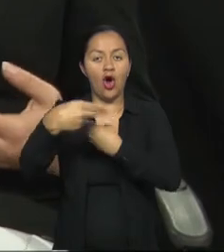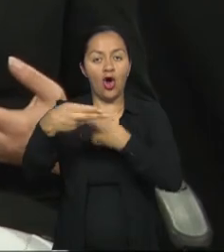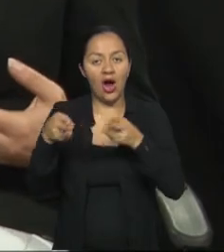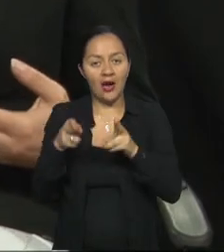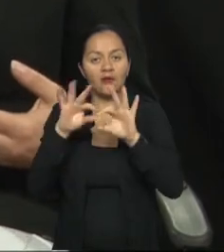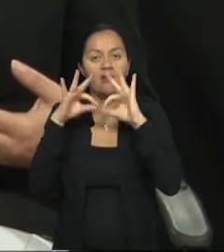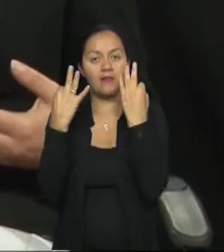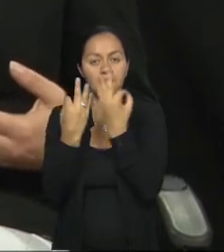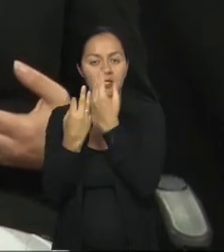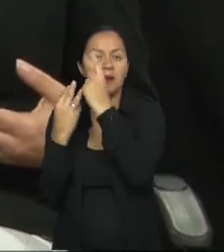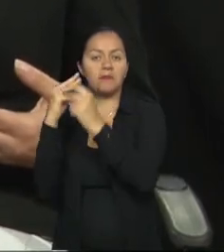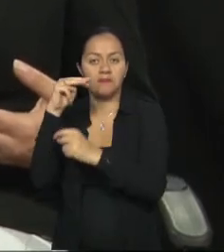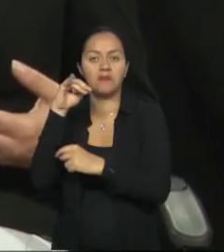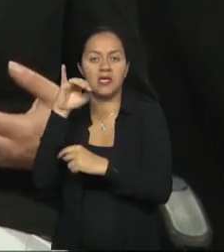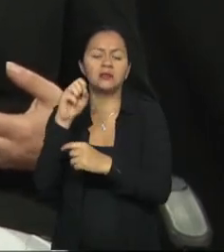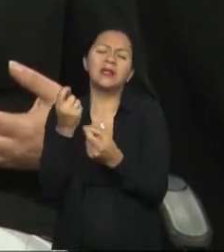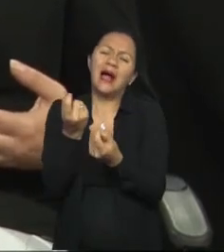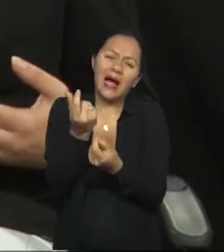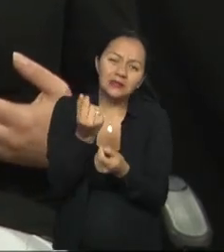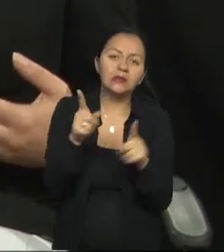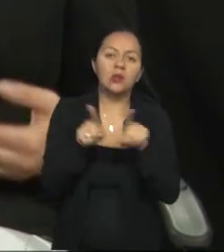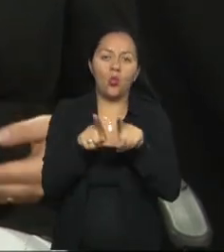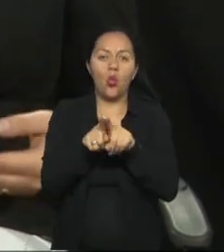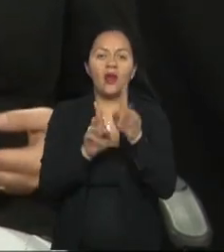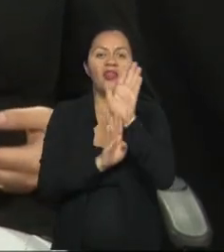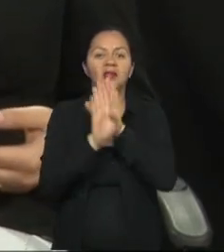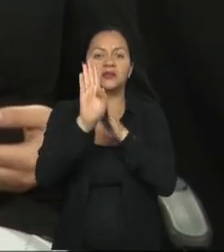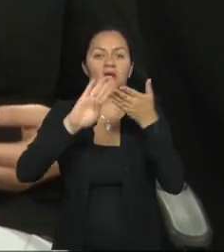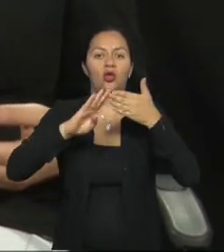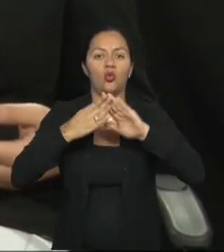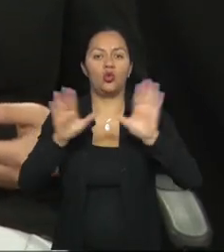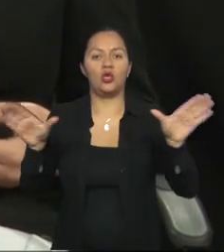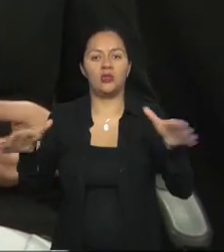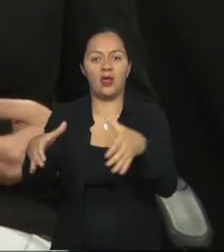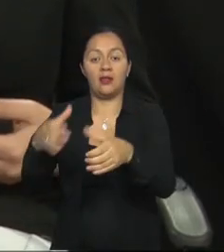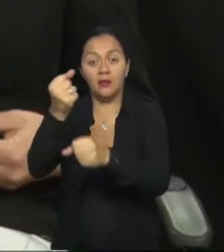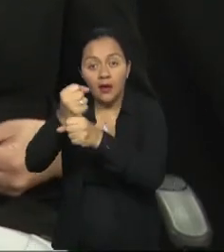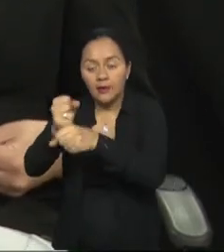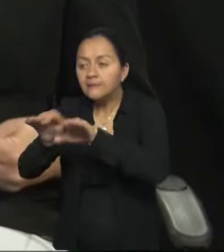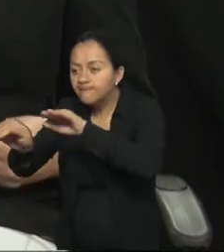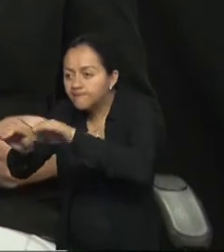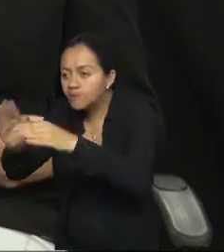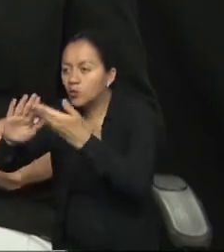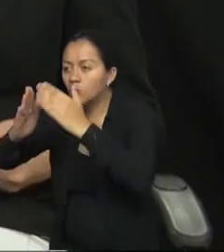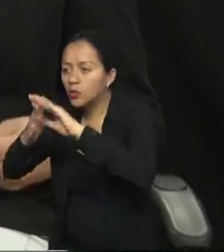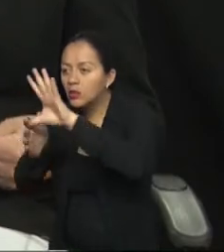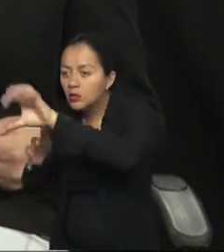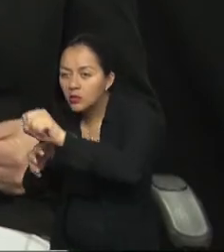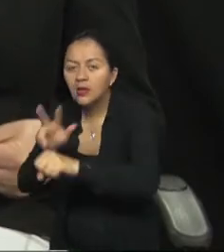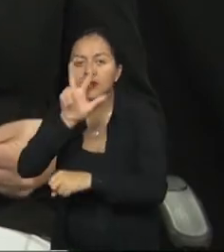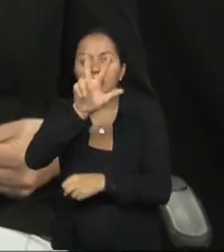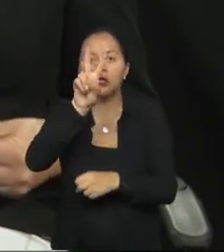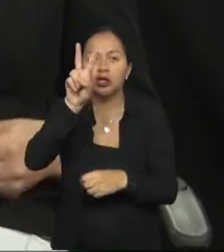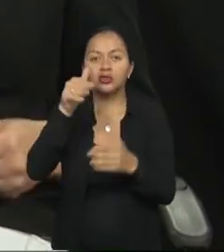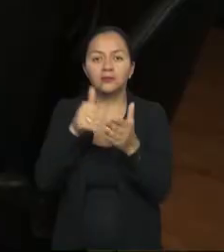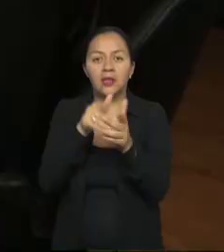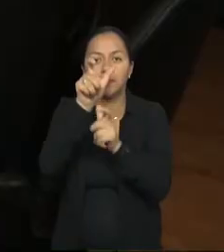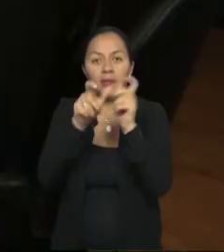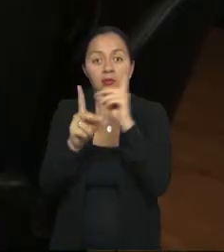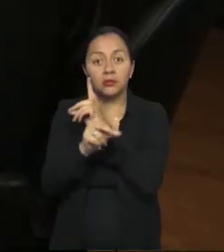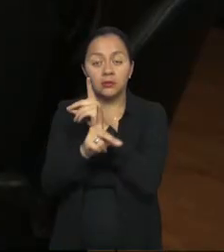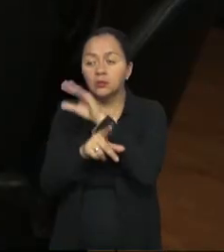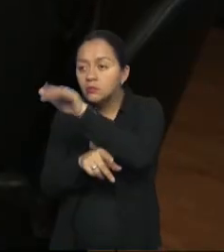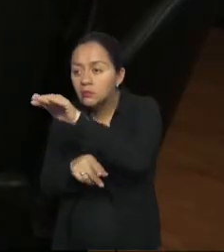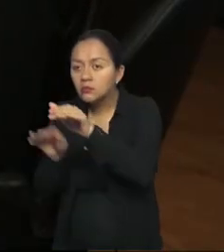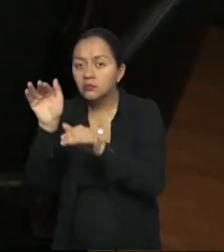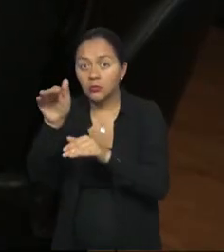un tipo de RBC, ¿sí? Porque están haciendo el trabajo comunitario. Ellos llegan a 32 mil personas con discapacidad,